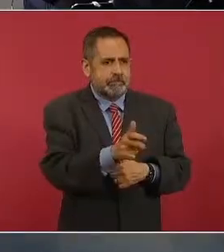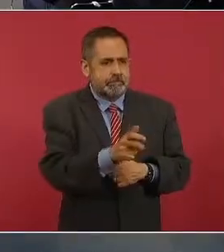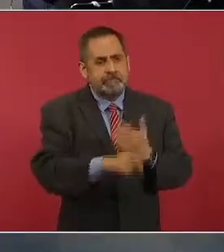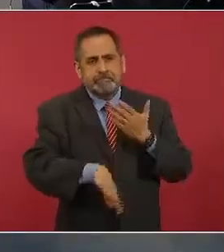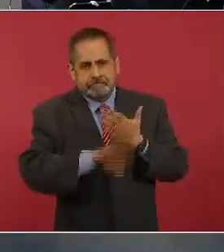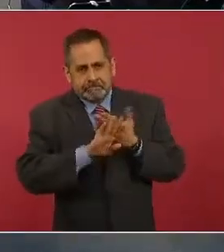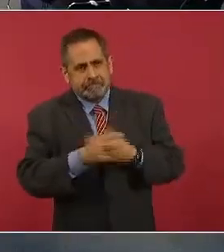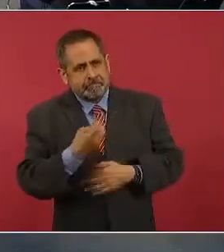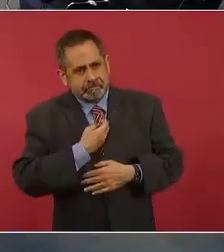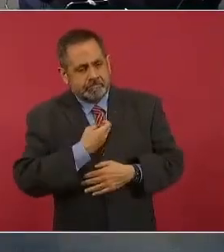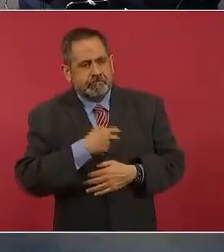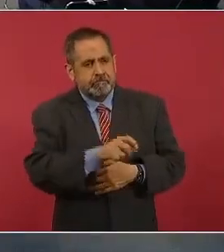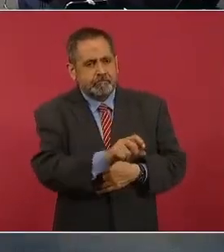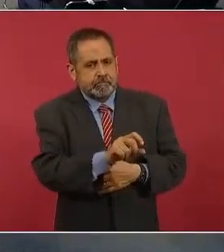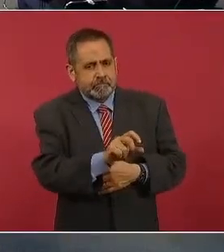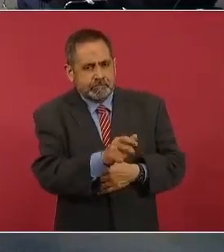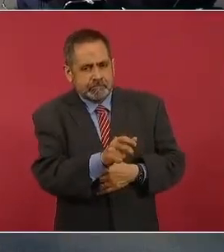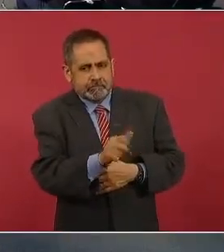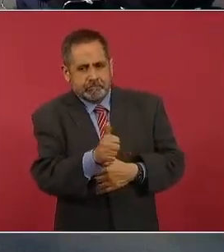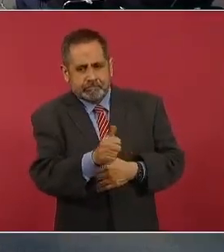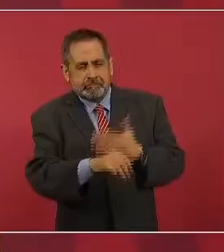y todos los